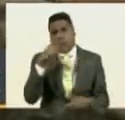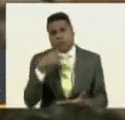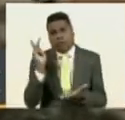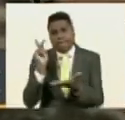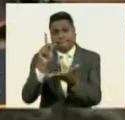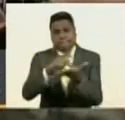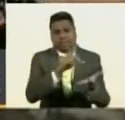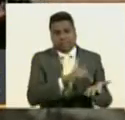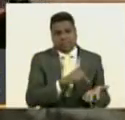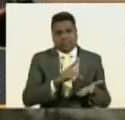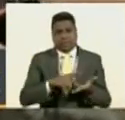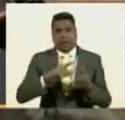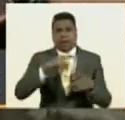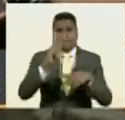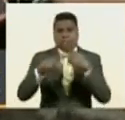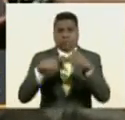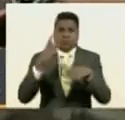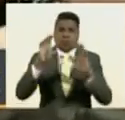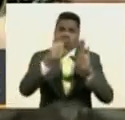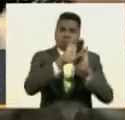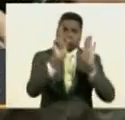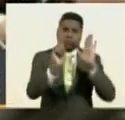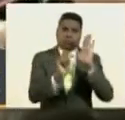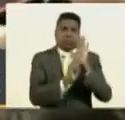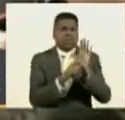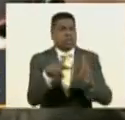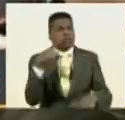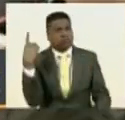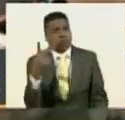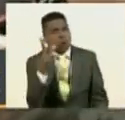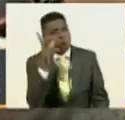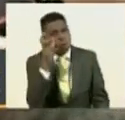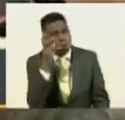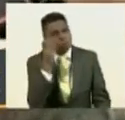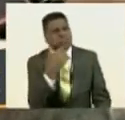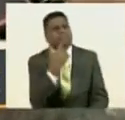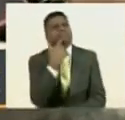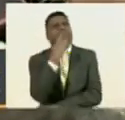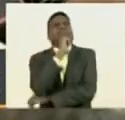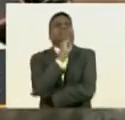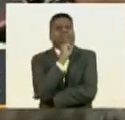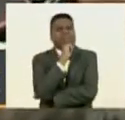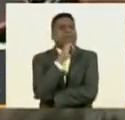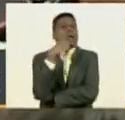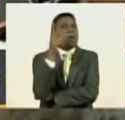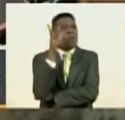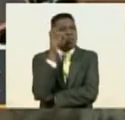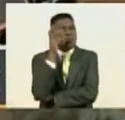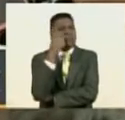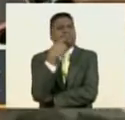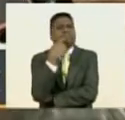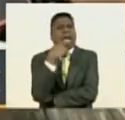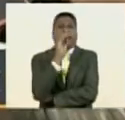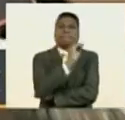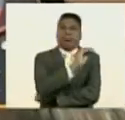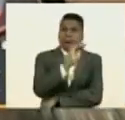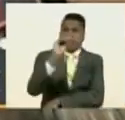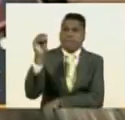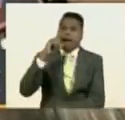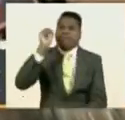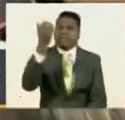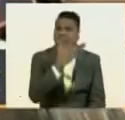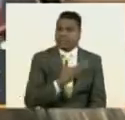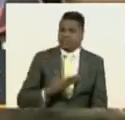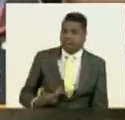del proceso constituyente. Simplemente ellos han escuchado las motivaciones que ha tenido el presidente para convocar a